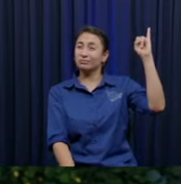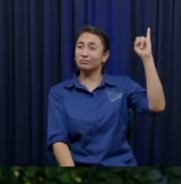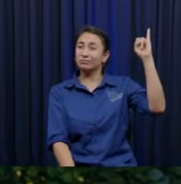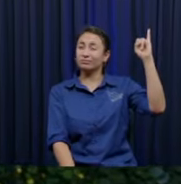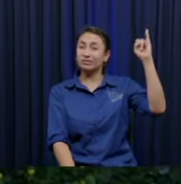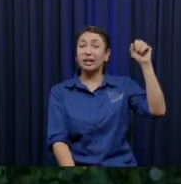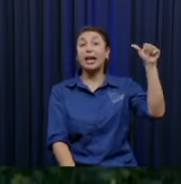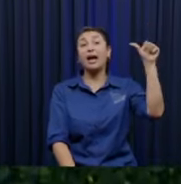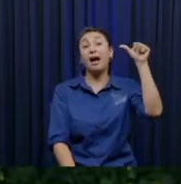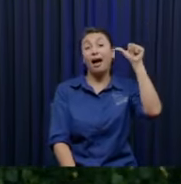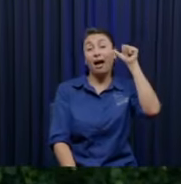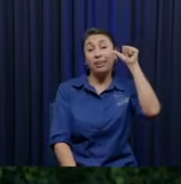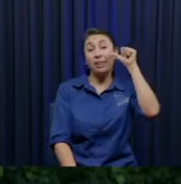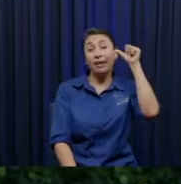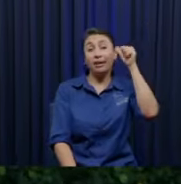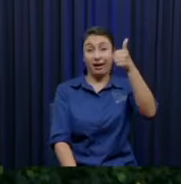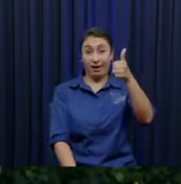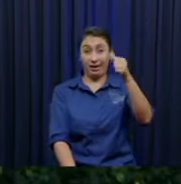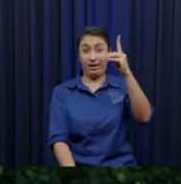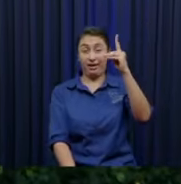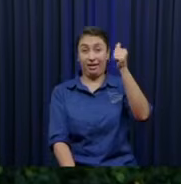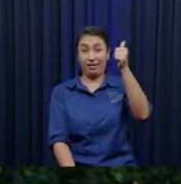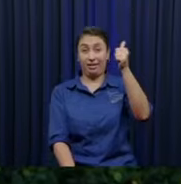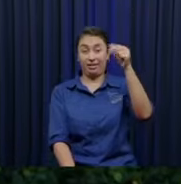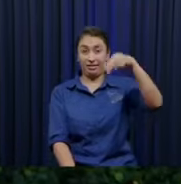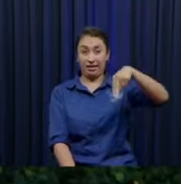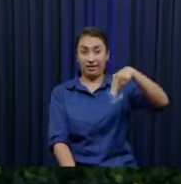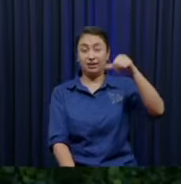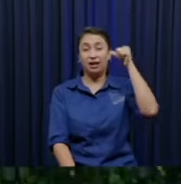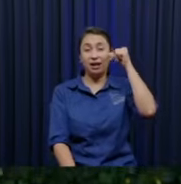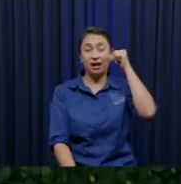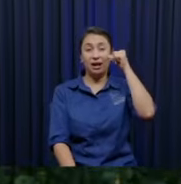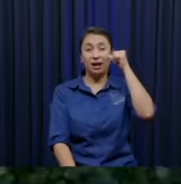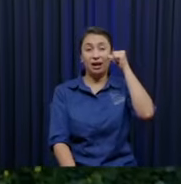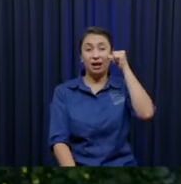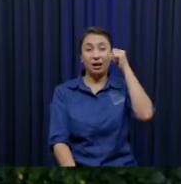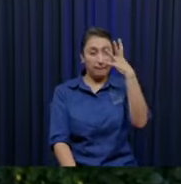que Adán no come del fruto.